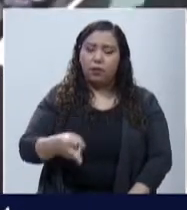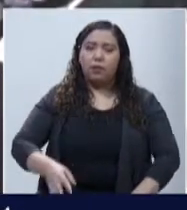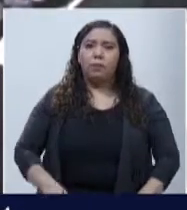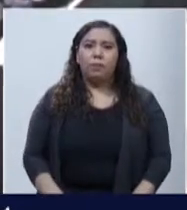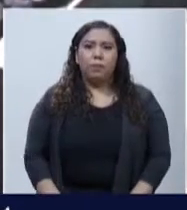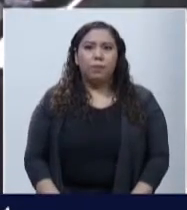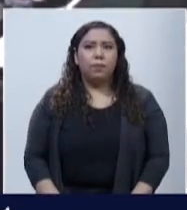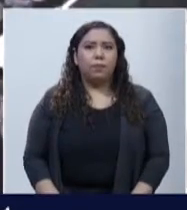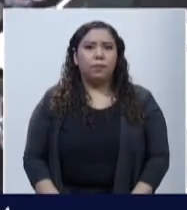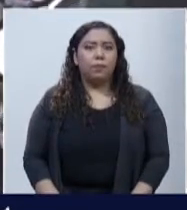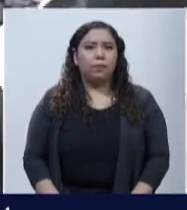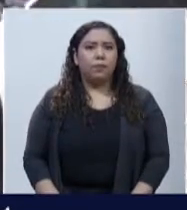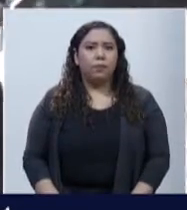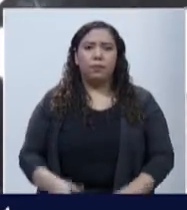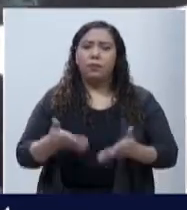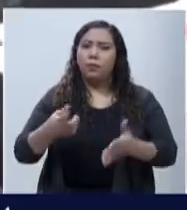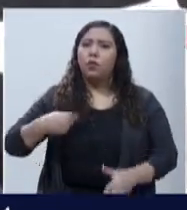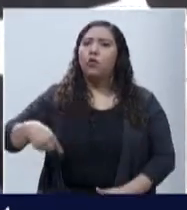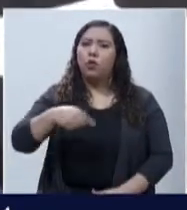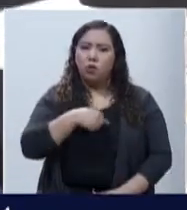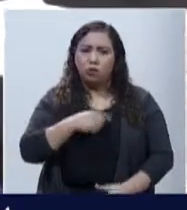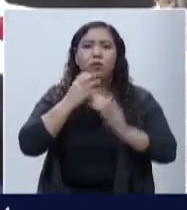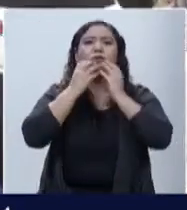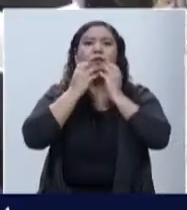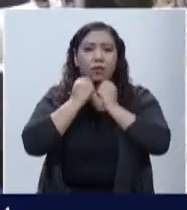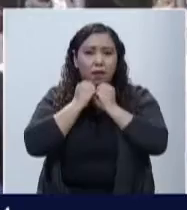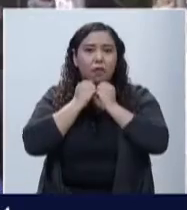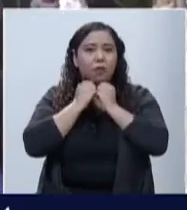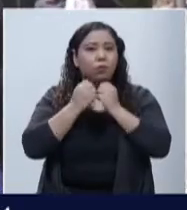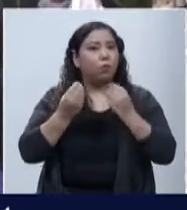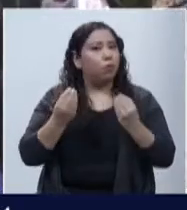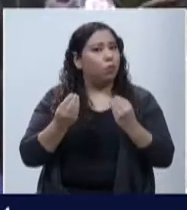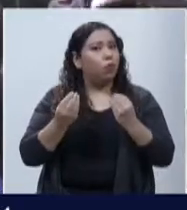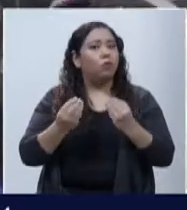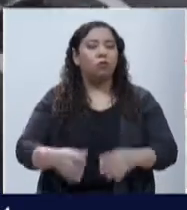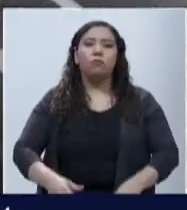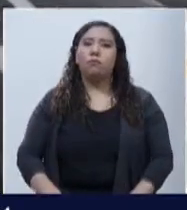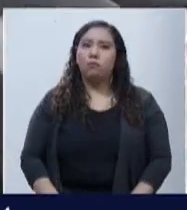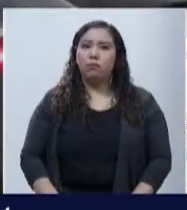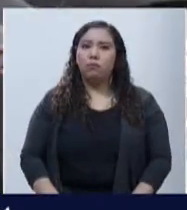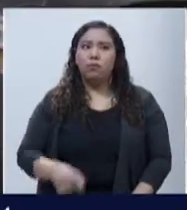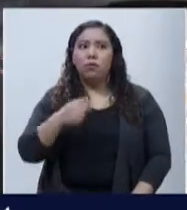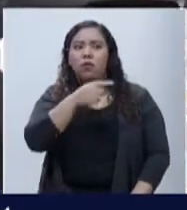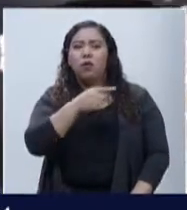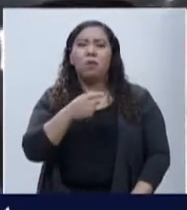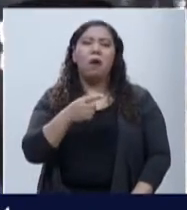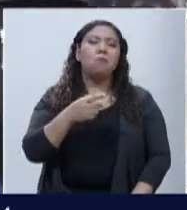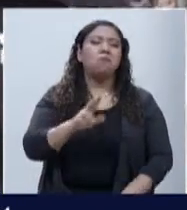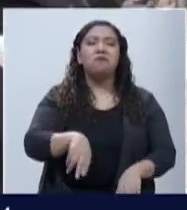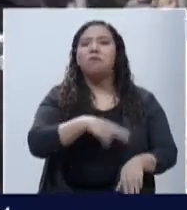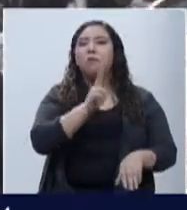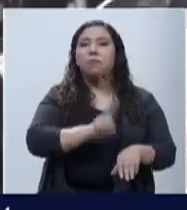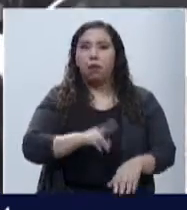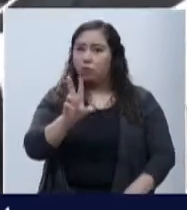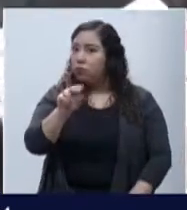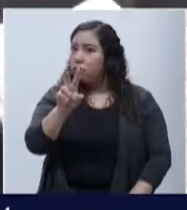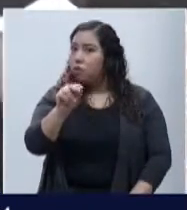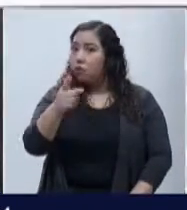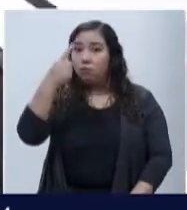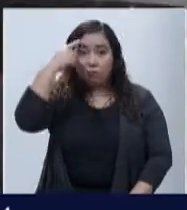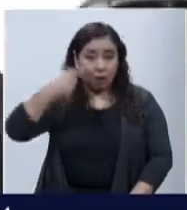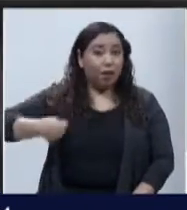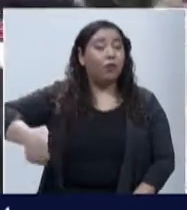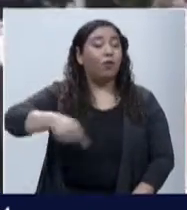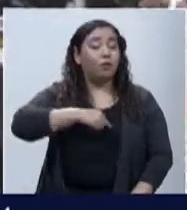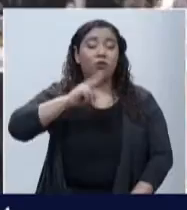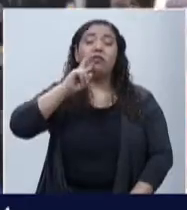y rentable y nosotros valoramos y lo apreciamos muchísimo no lo tomamos con una cosa obvia y hay que decirlo y el presidente